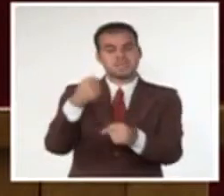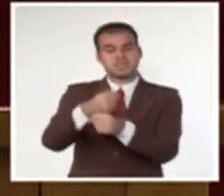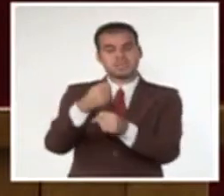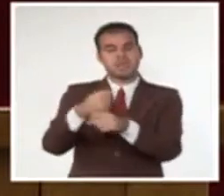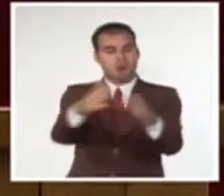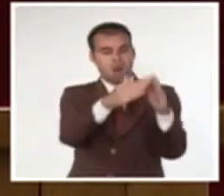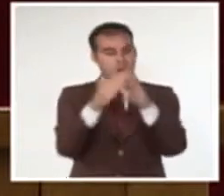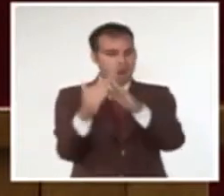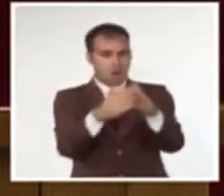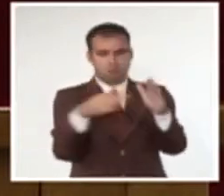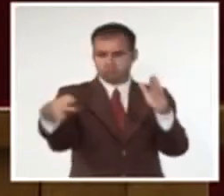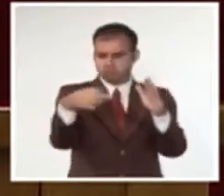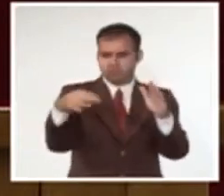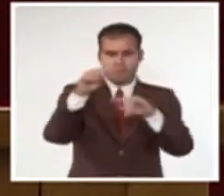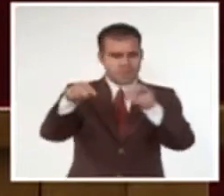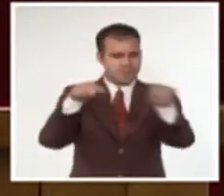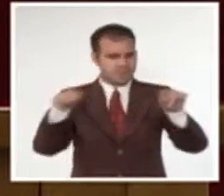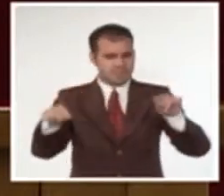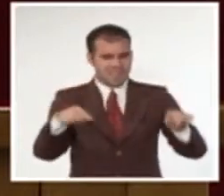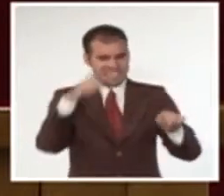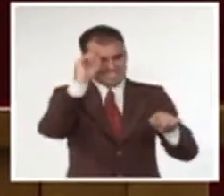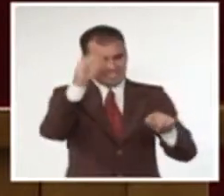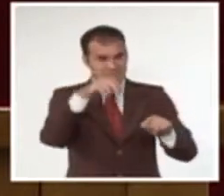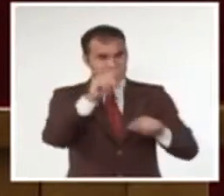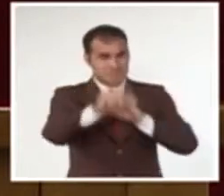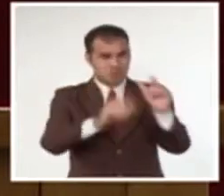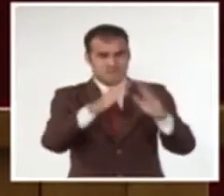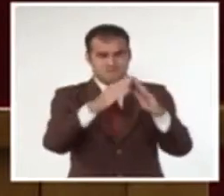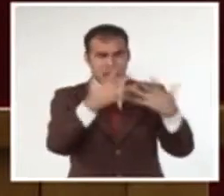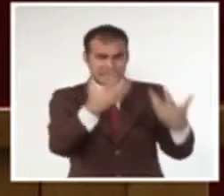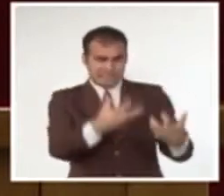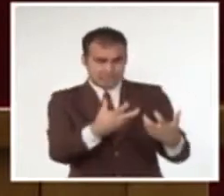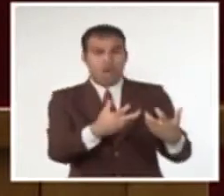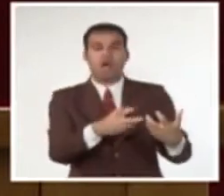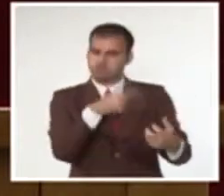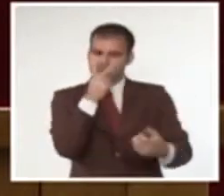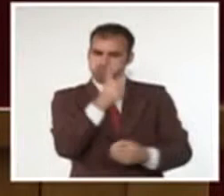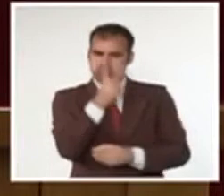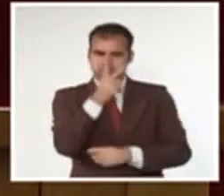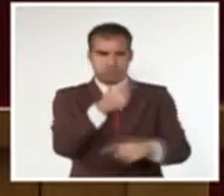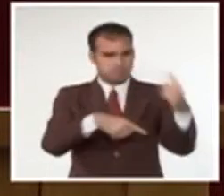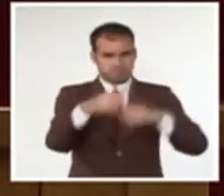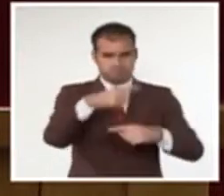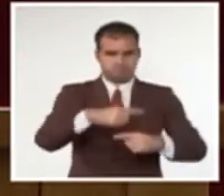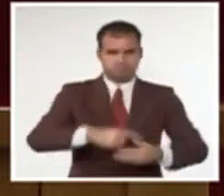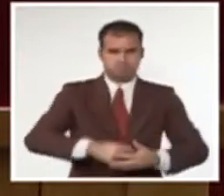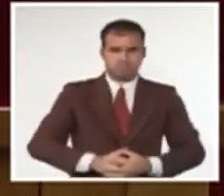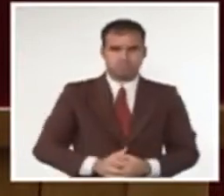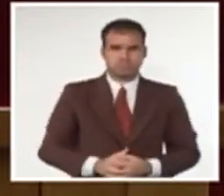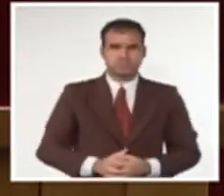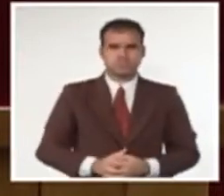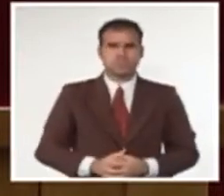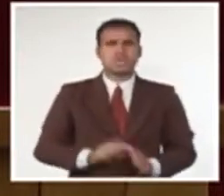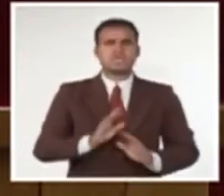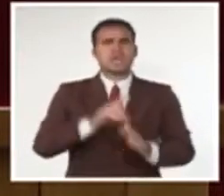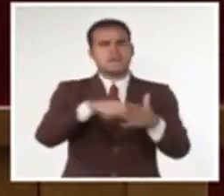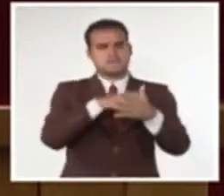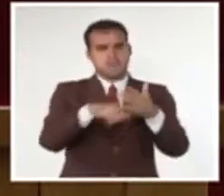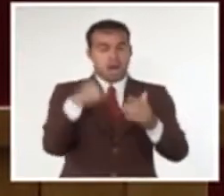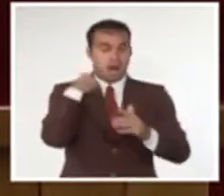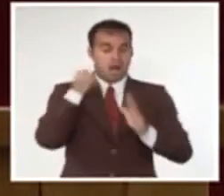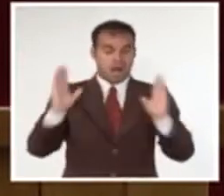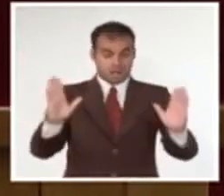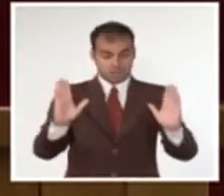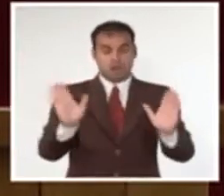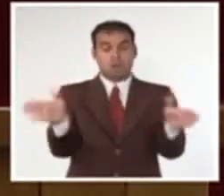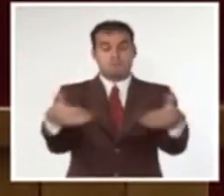atención a personas y comunidades en situación de vulnerabilidad. Se estima que al cierre de este año comenzará